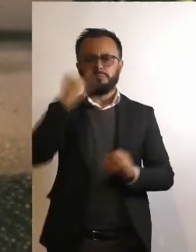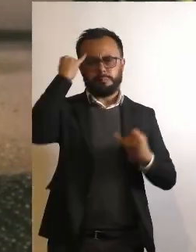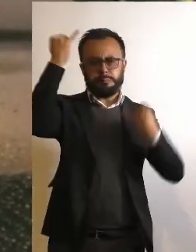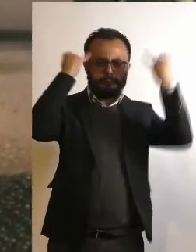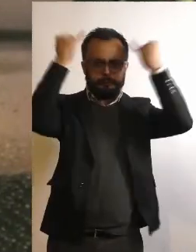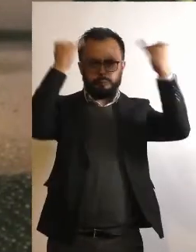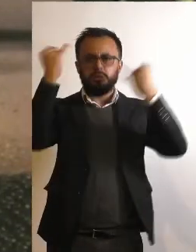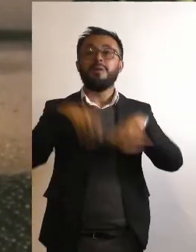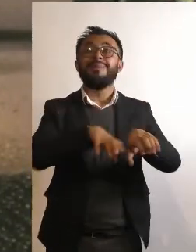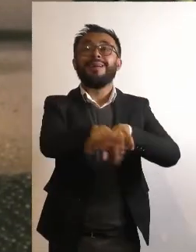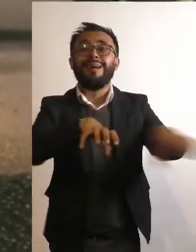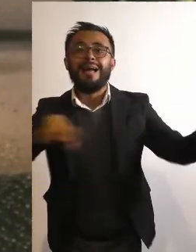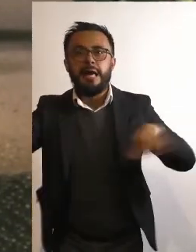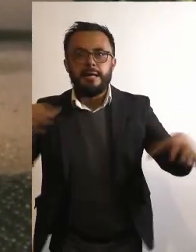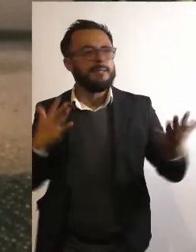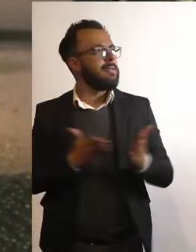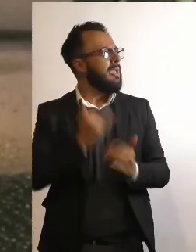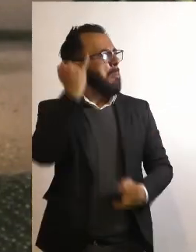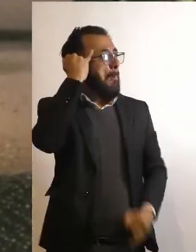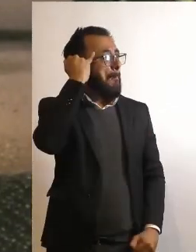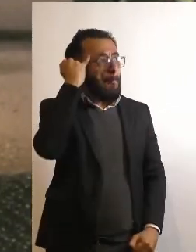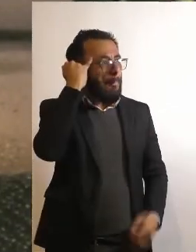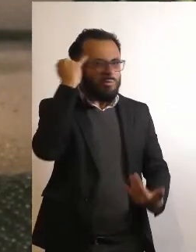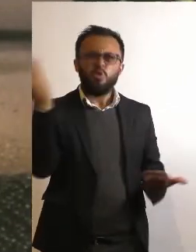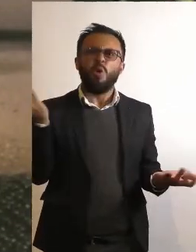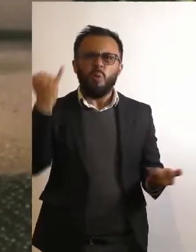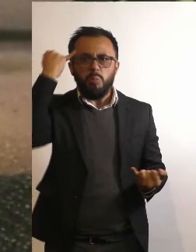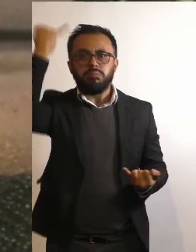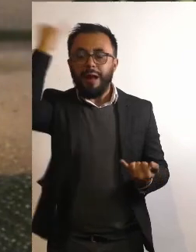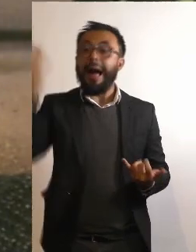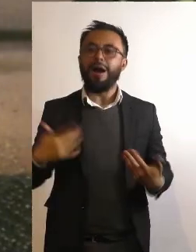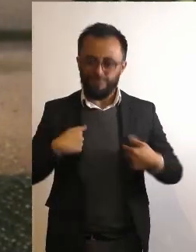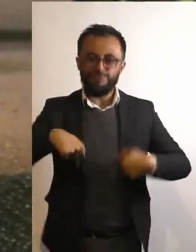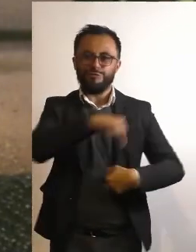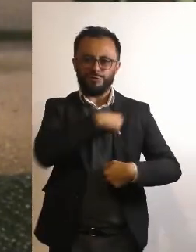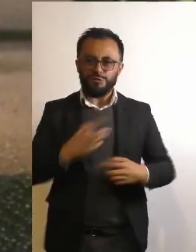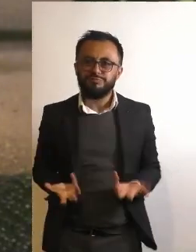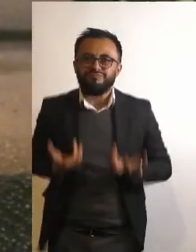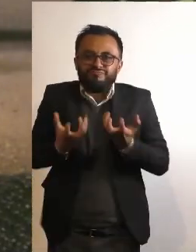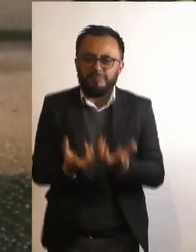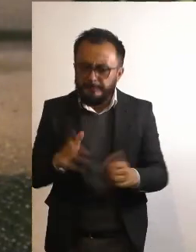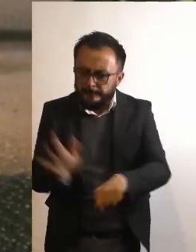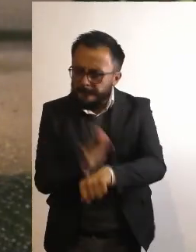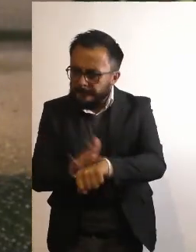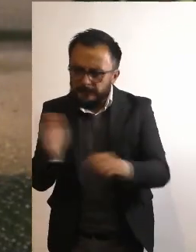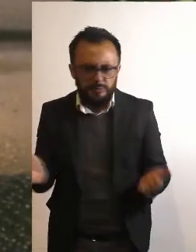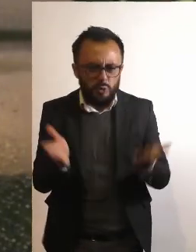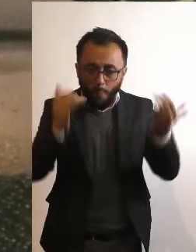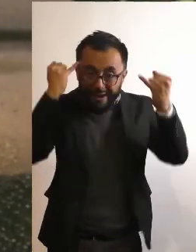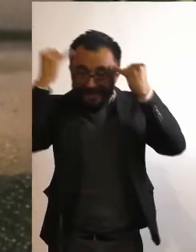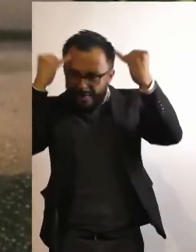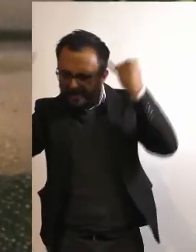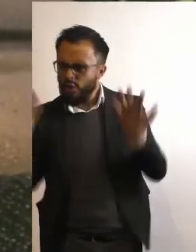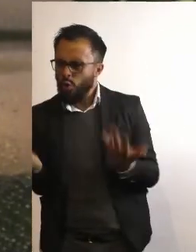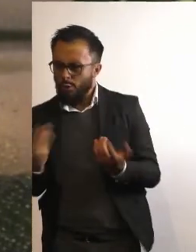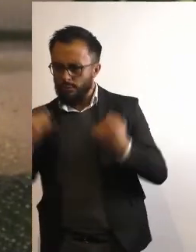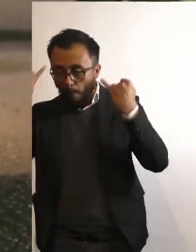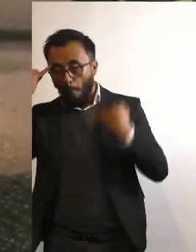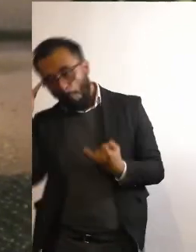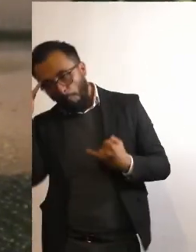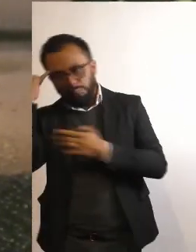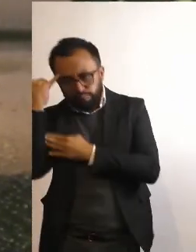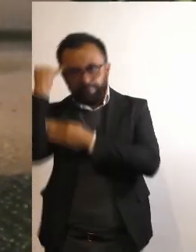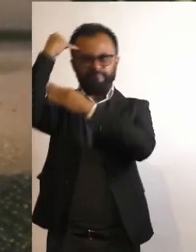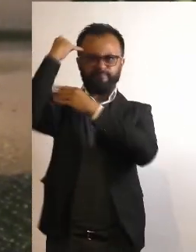quieren fortalecer con el fin de saber cómo enfocarlas y cómo aplicarlas. Entonces, todas estas líneas que